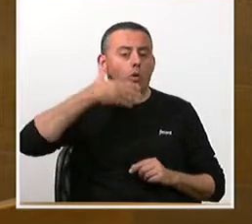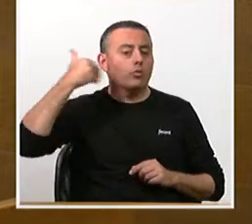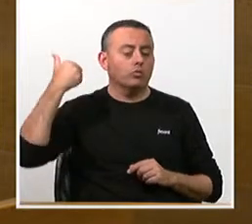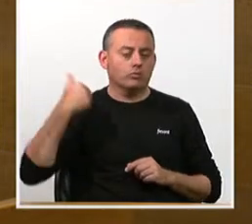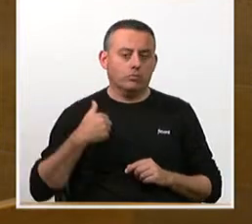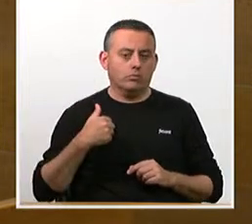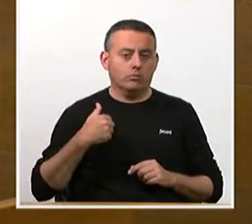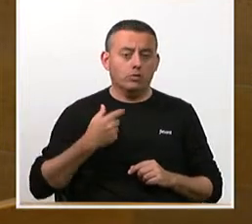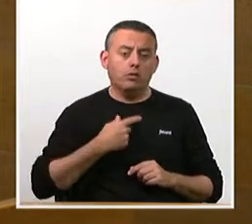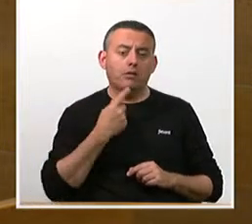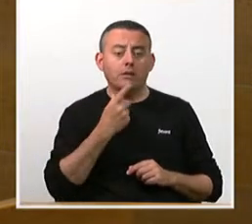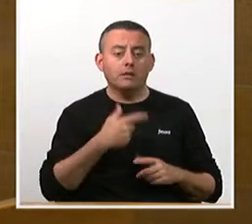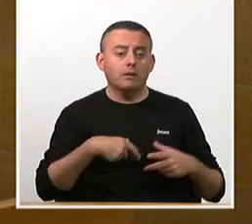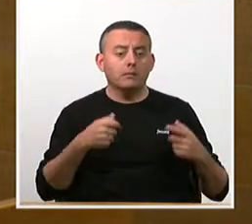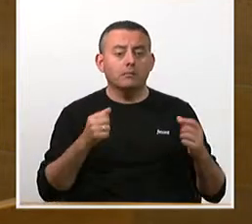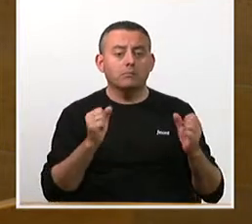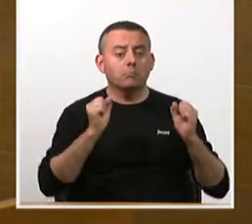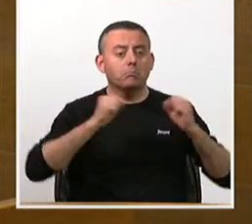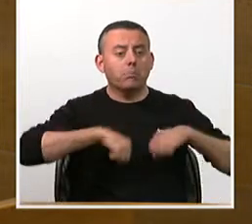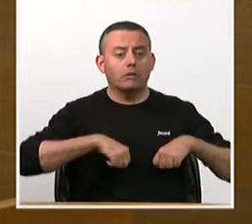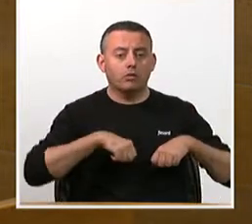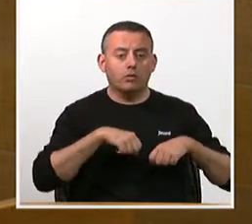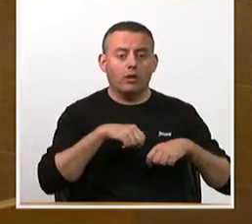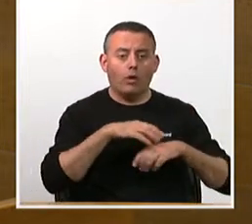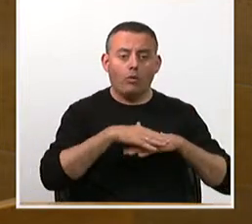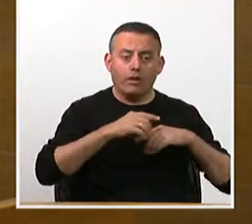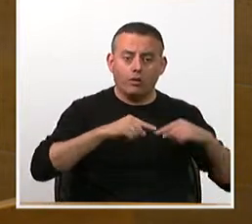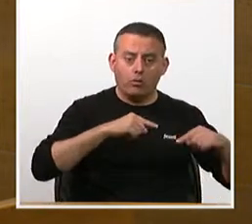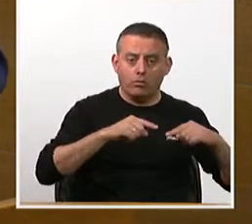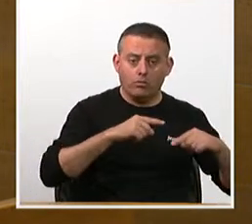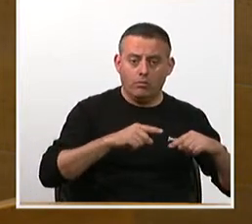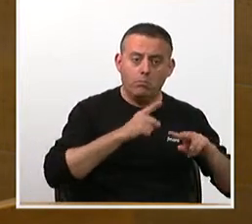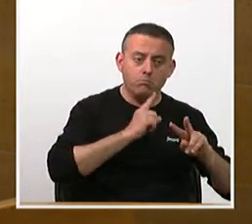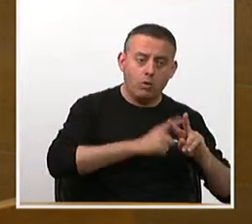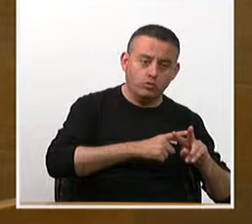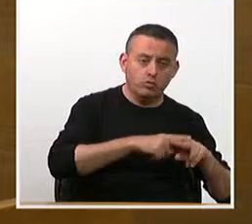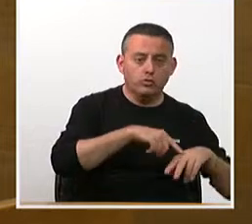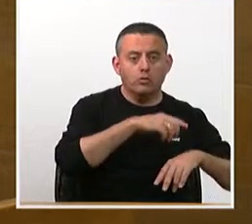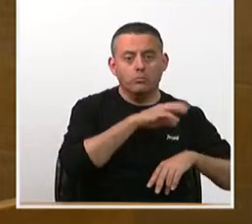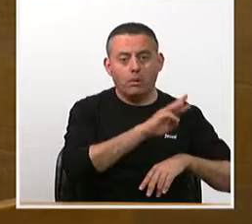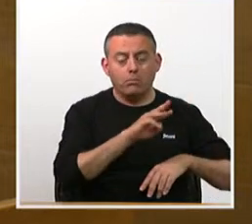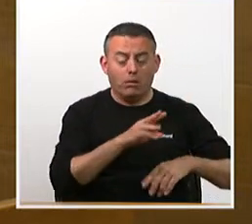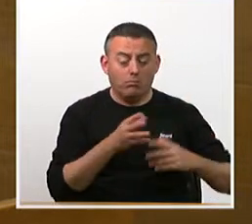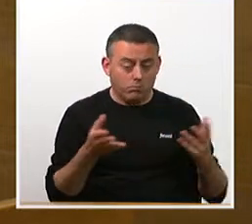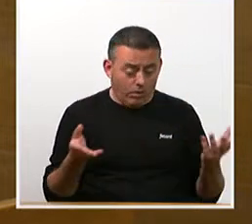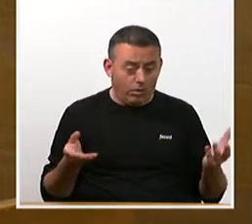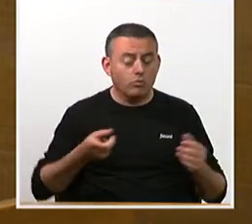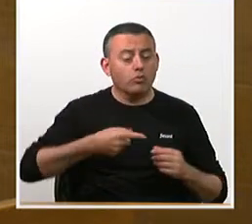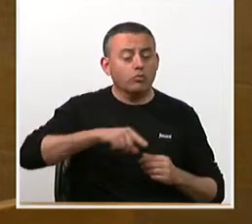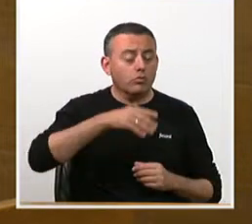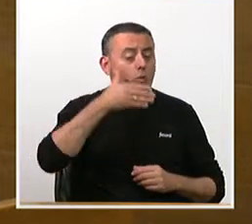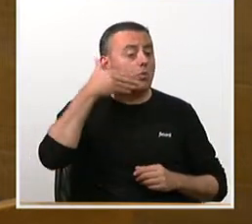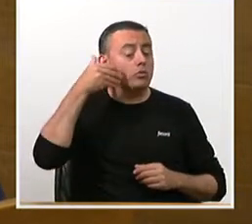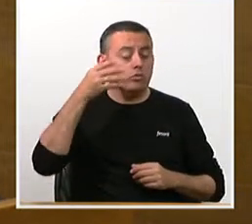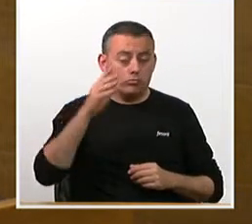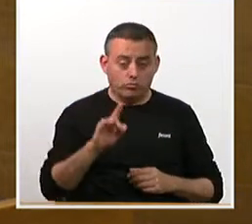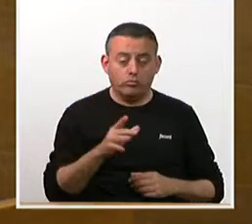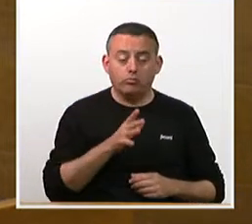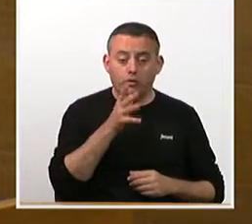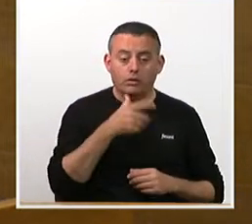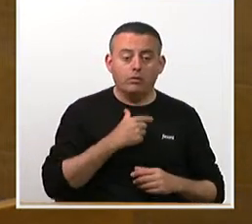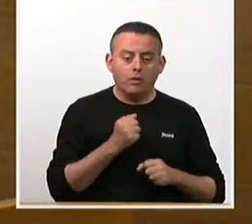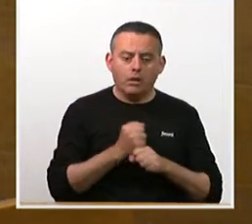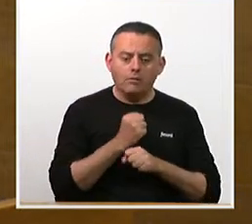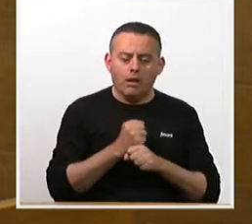estamos muy orgullosos de formar parte de este gobierno y tener la oportunidad gracias a la confianza y responsabilidad y de nuestros votantes de trabajar con hechos